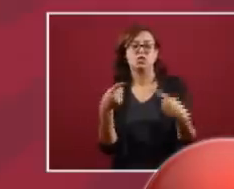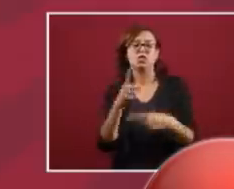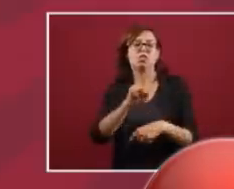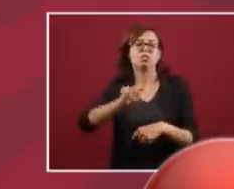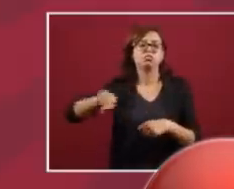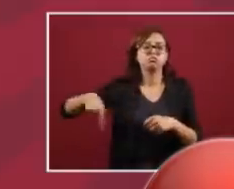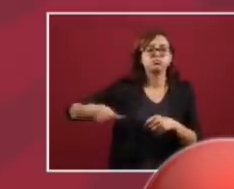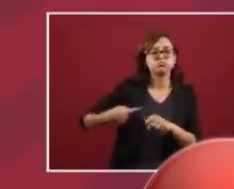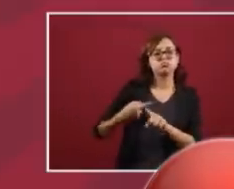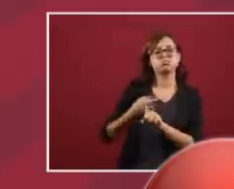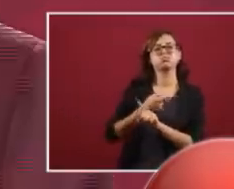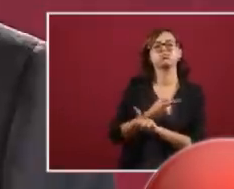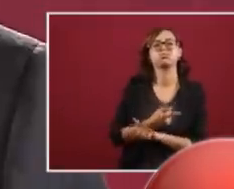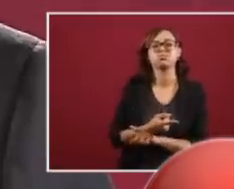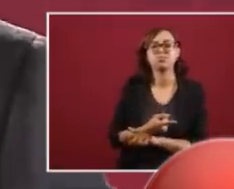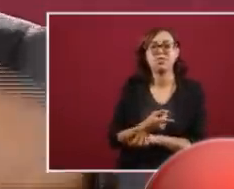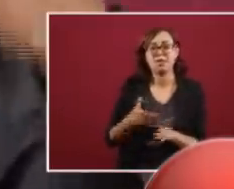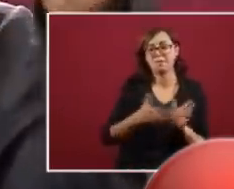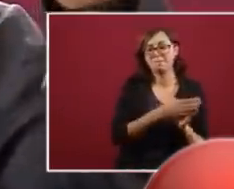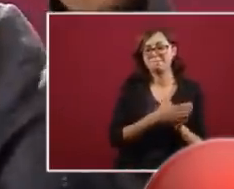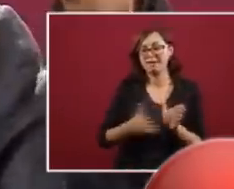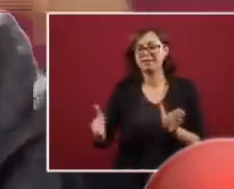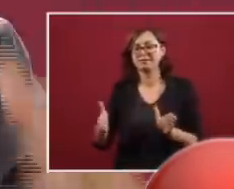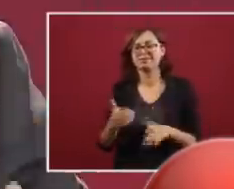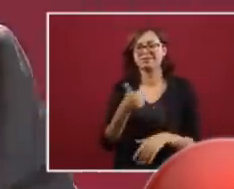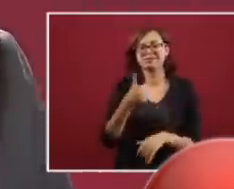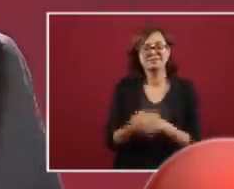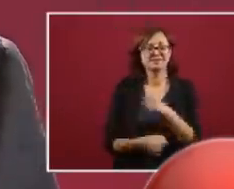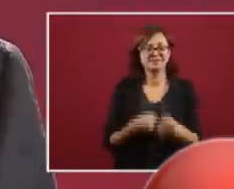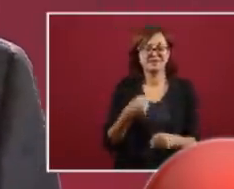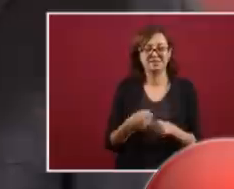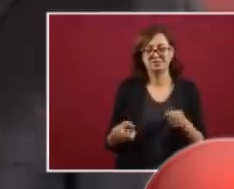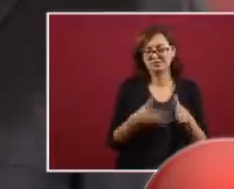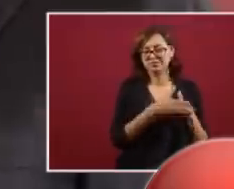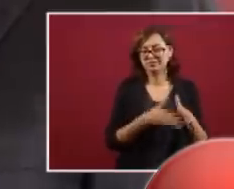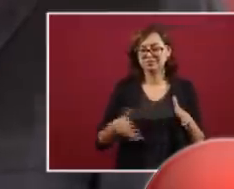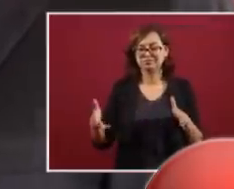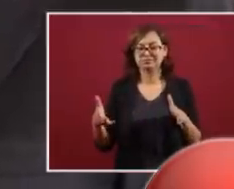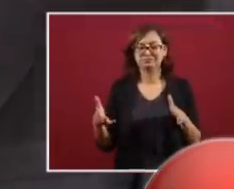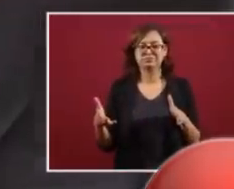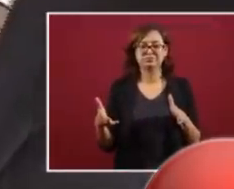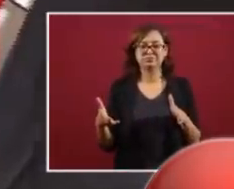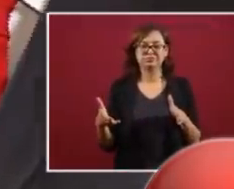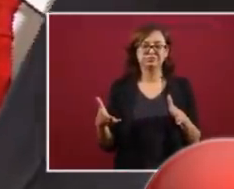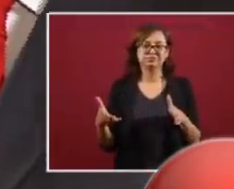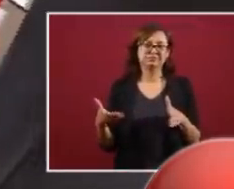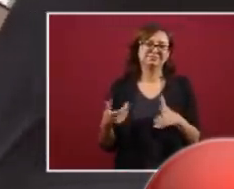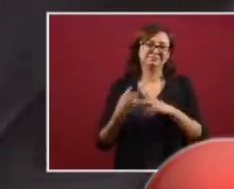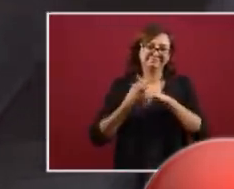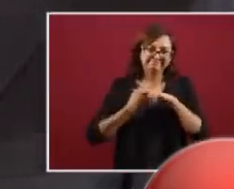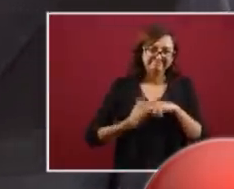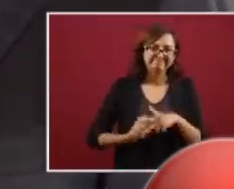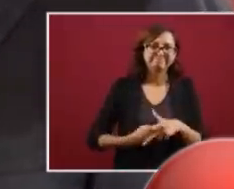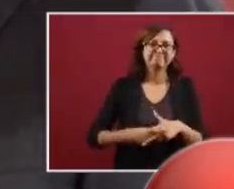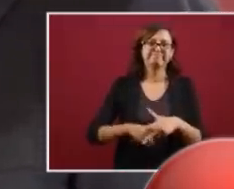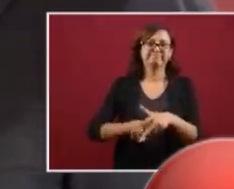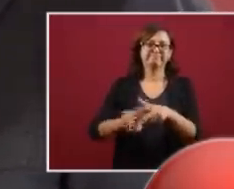Sin embargo, en ese sexenio es que se inicia